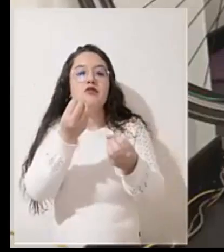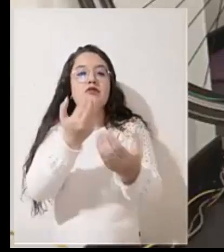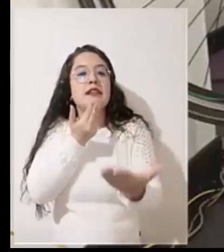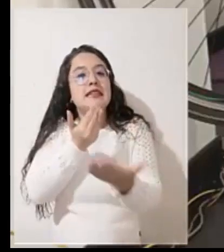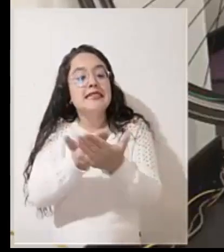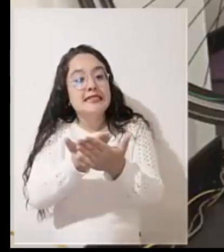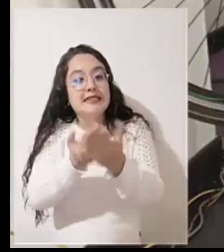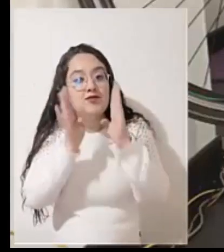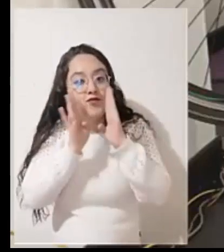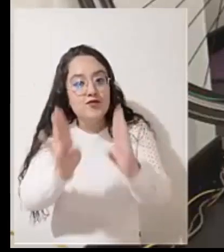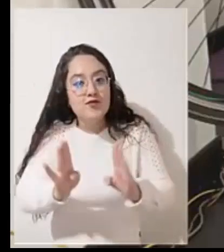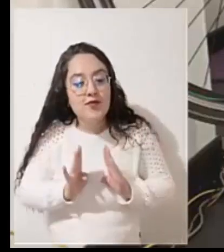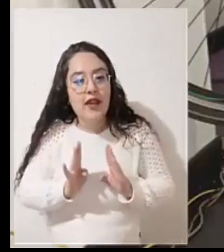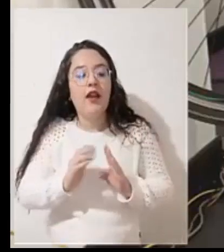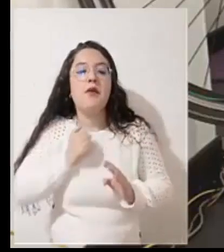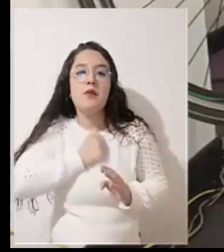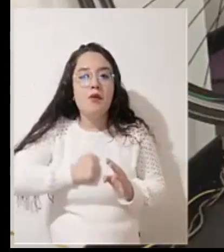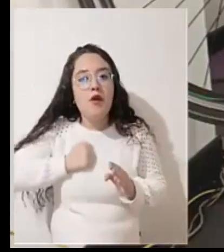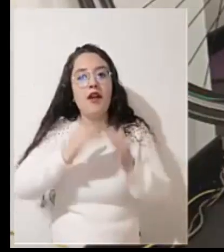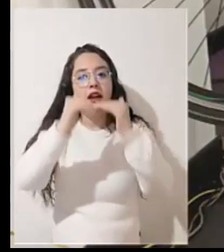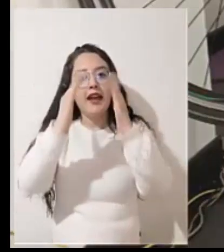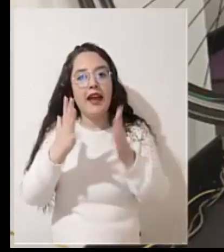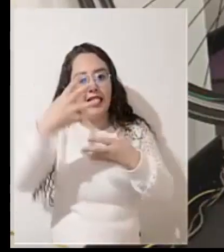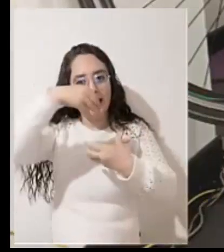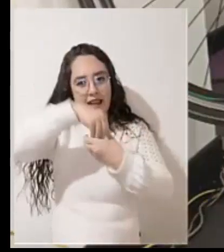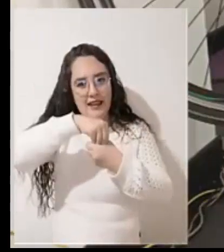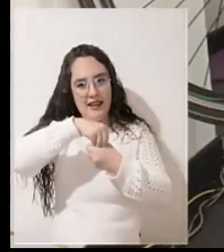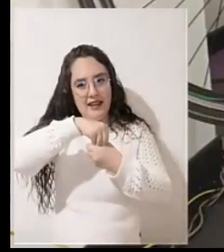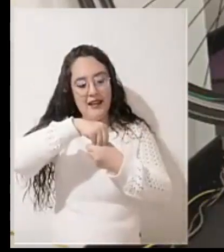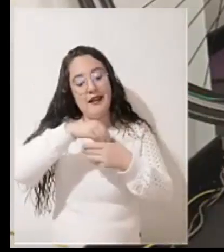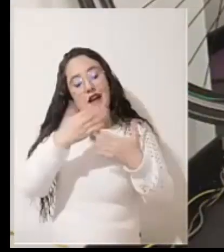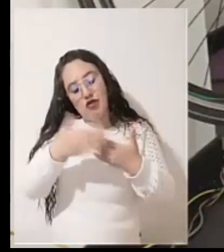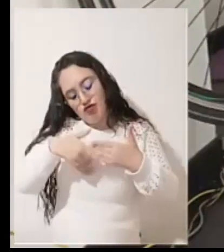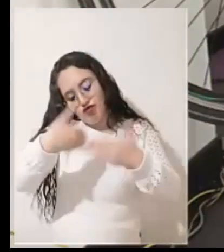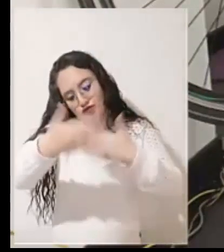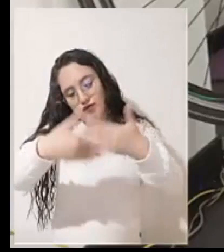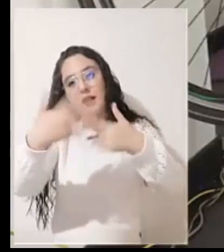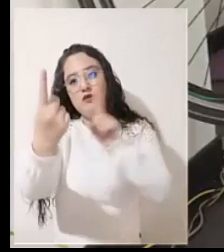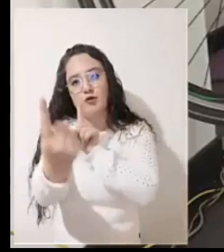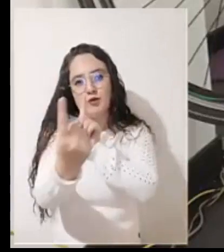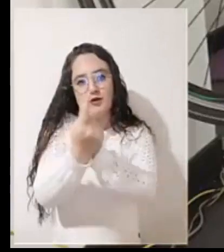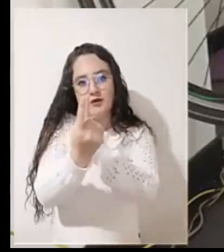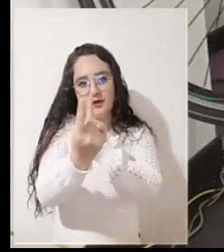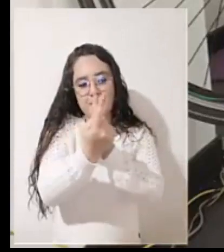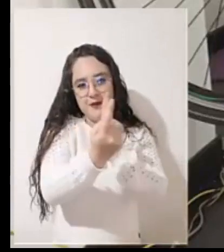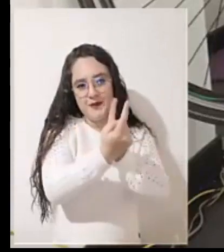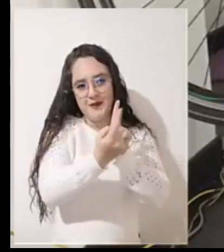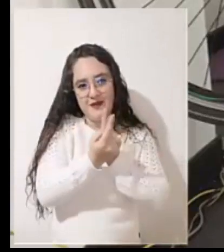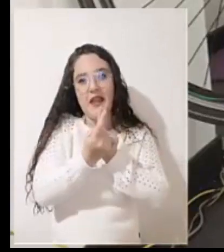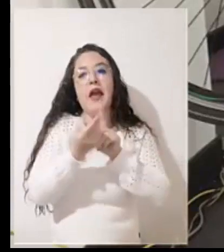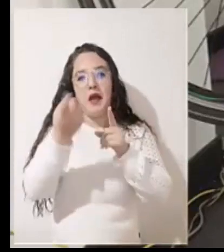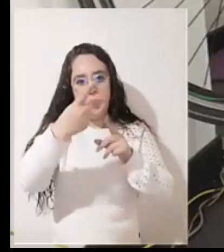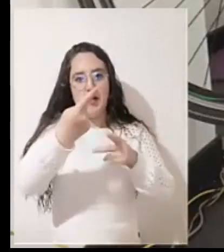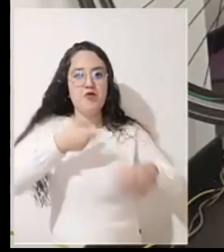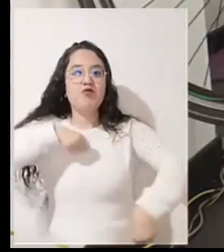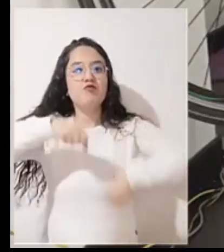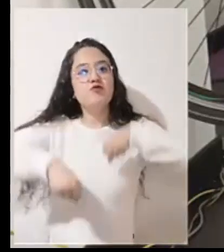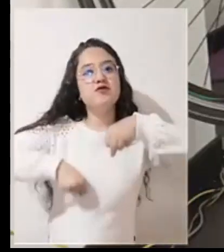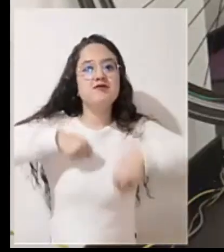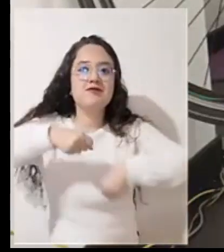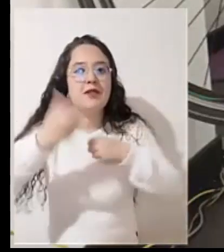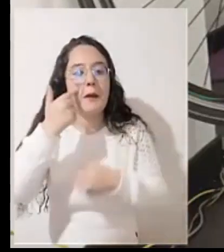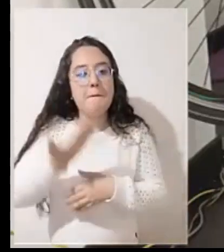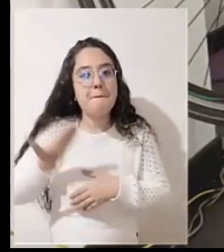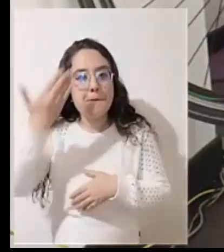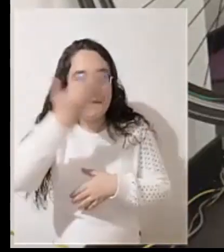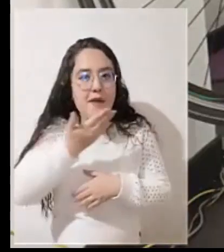por escucharme. Recuerden, permanezcan en casa y vendrán tiempos de vernos y montarnos en la bicicleta y